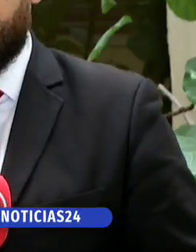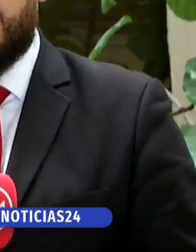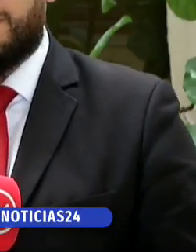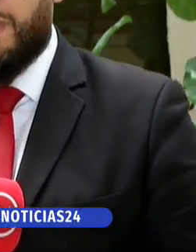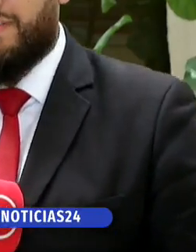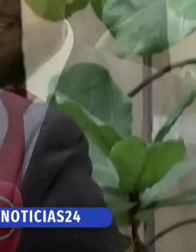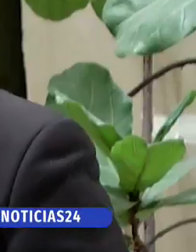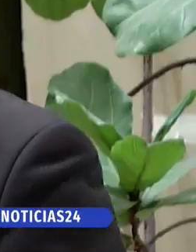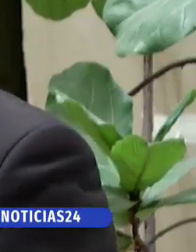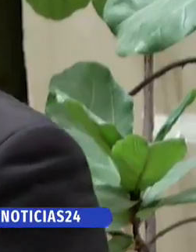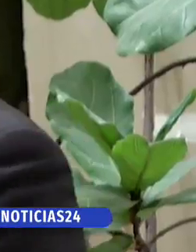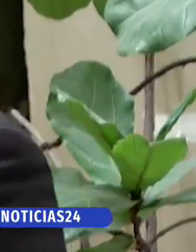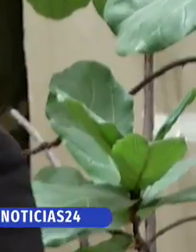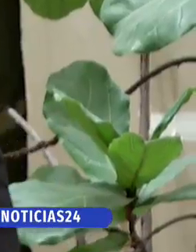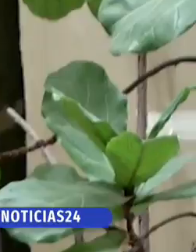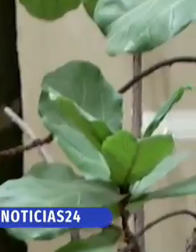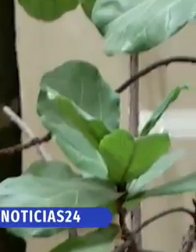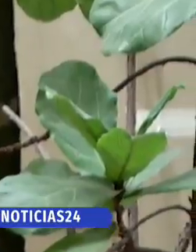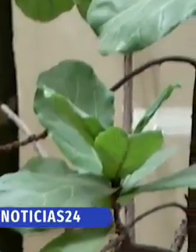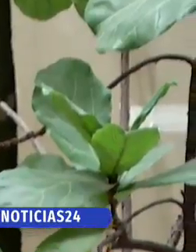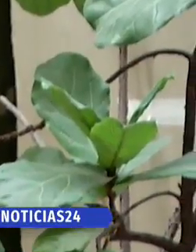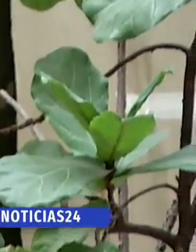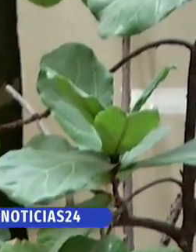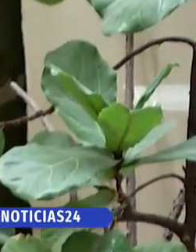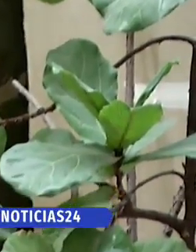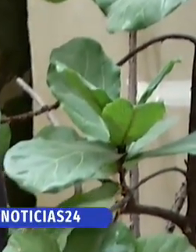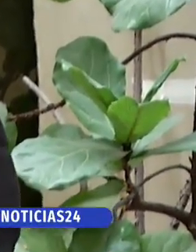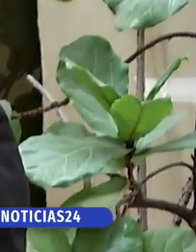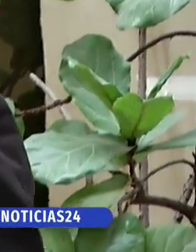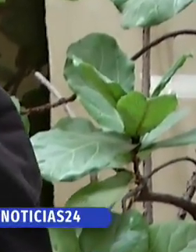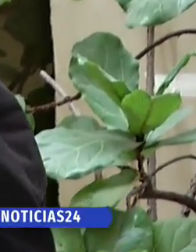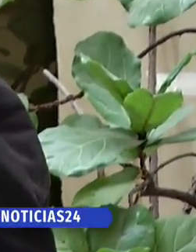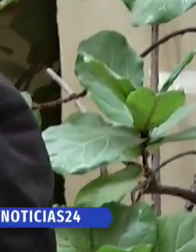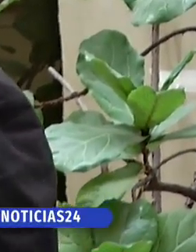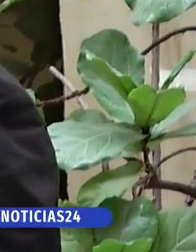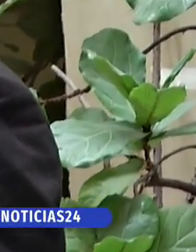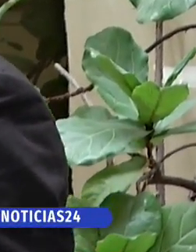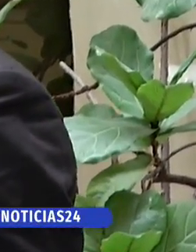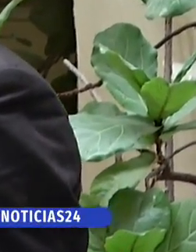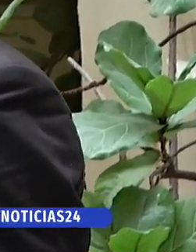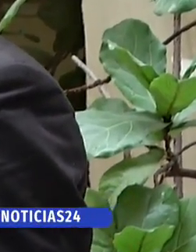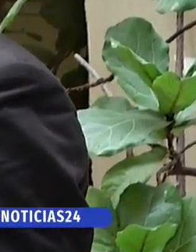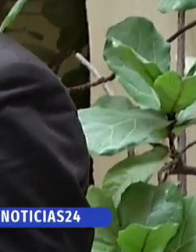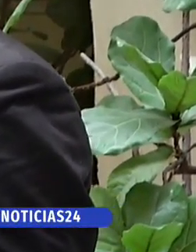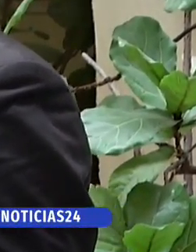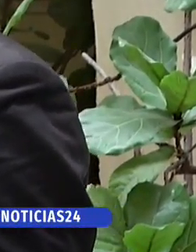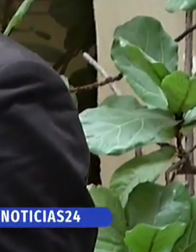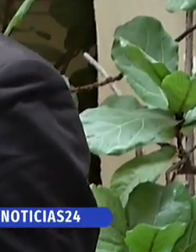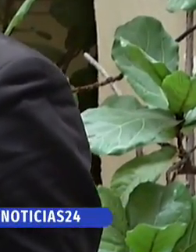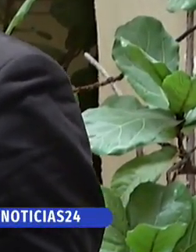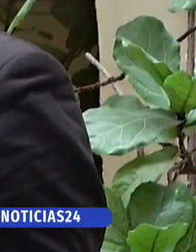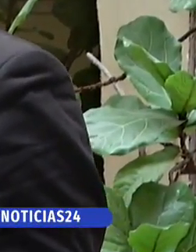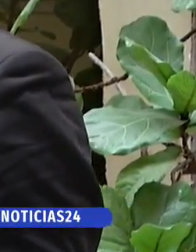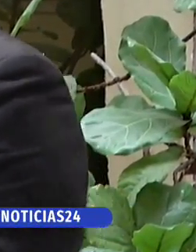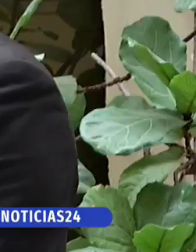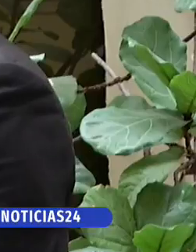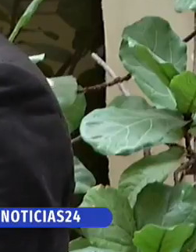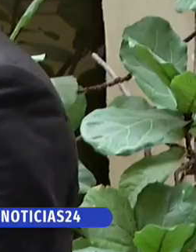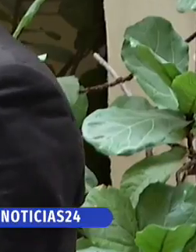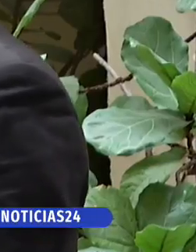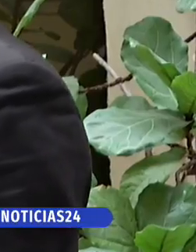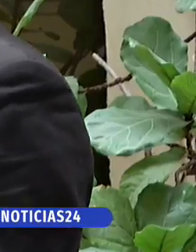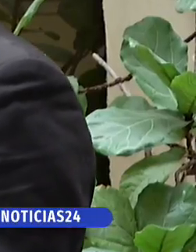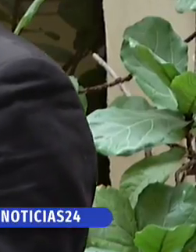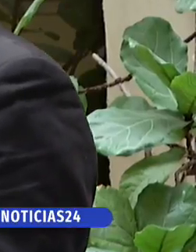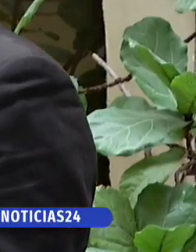estamos con el titular de las Express, Felipe Ward, para consultarle por esta discusión, el segundo trámite constitucional del ingreso mínimo garantizado, ¿a cuánta